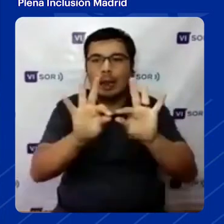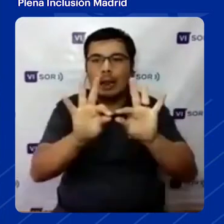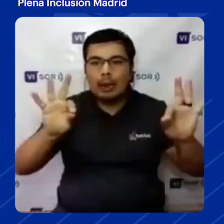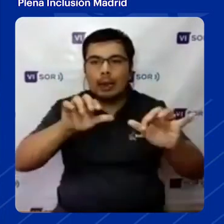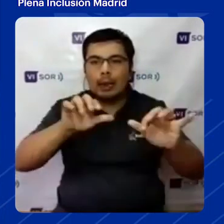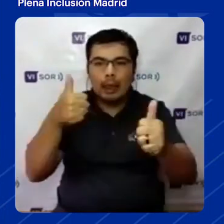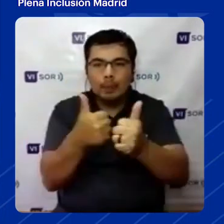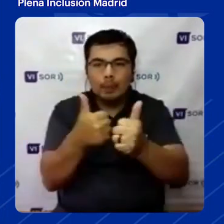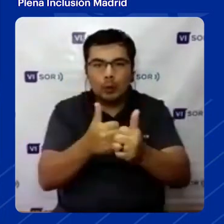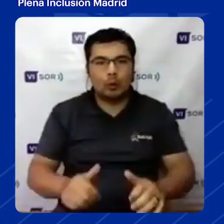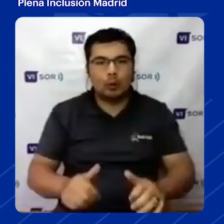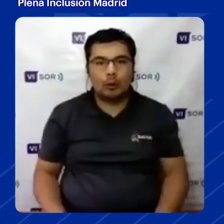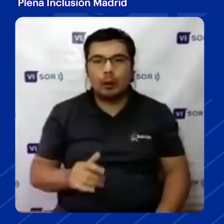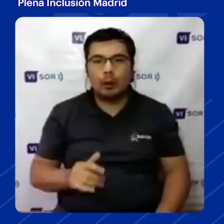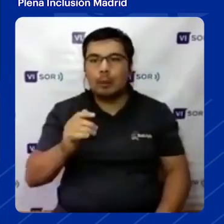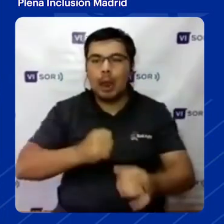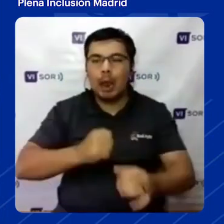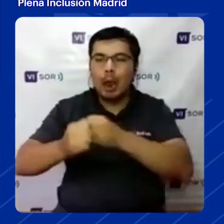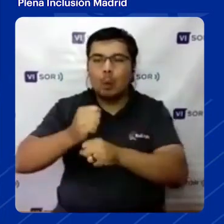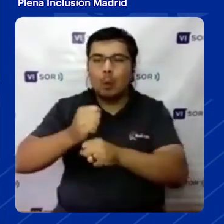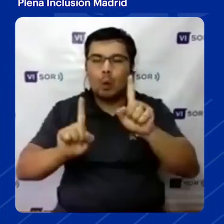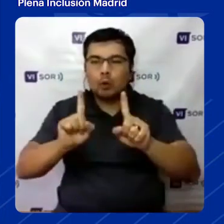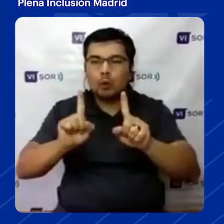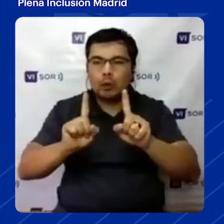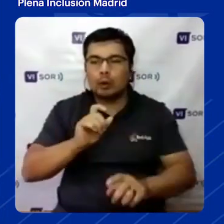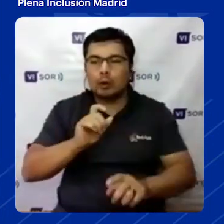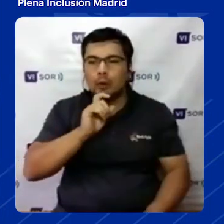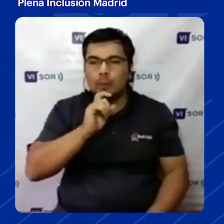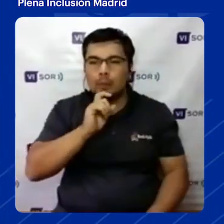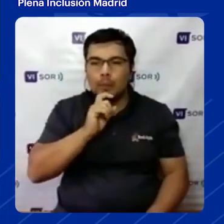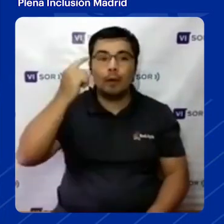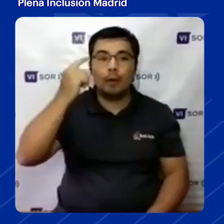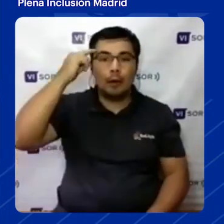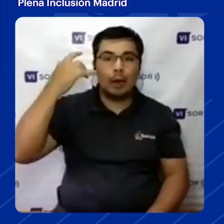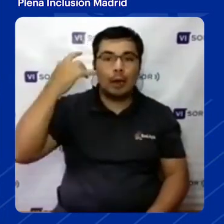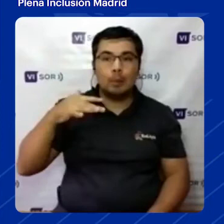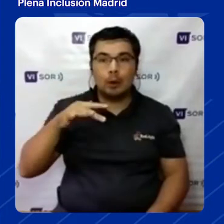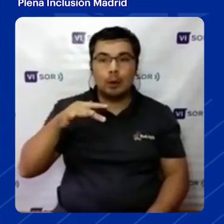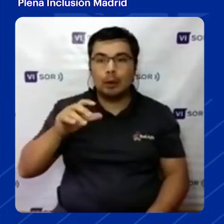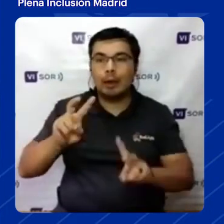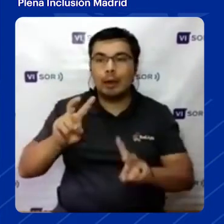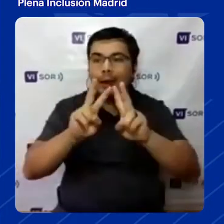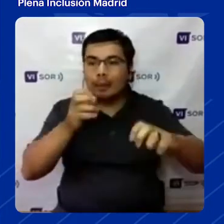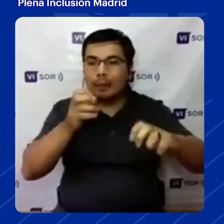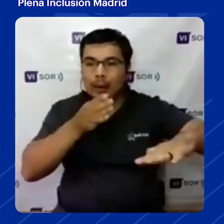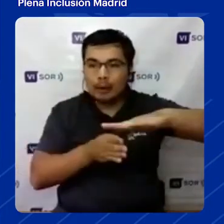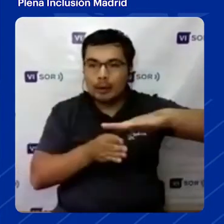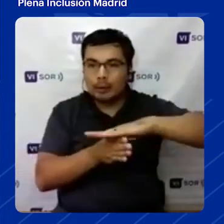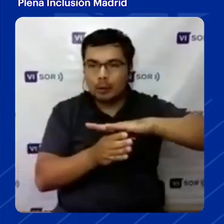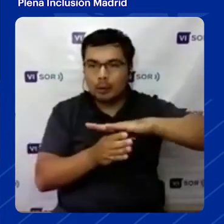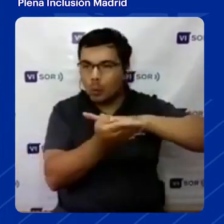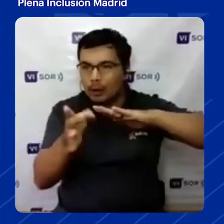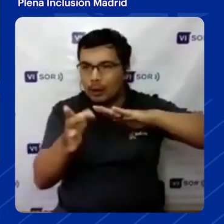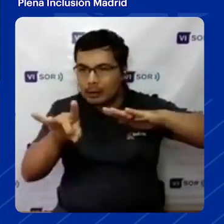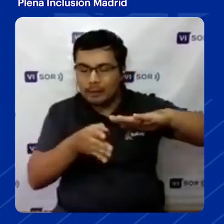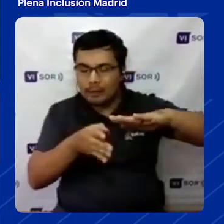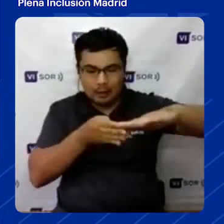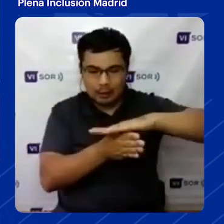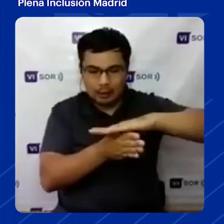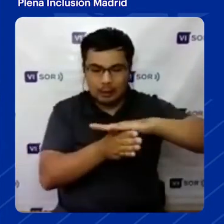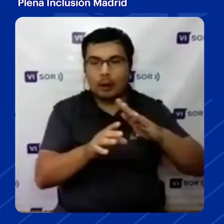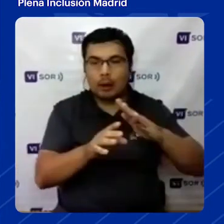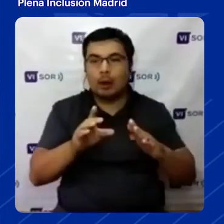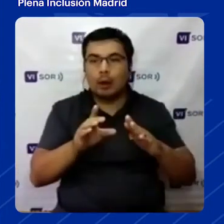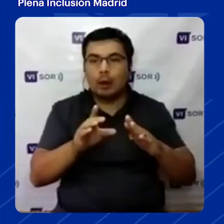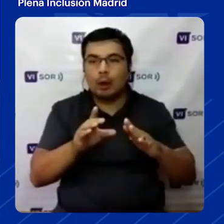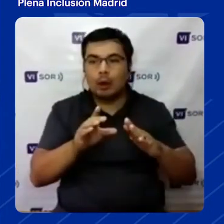dado cuenta de la importancia de la accesibilidad. Accesibilidad, como saben, es un derecho recogido en el artículo 9 de la